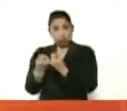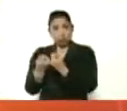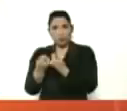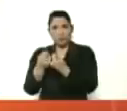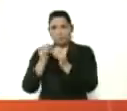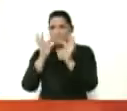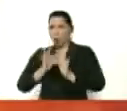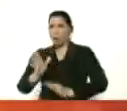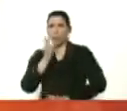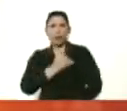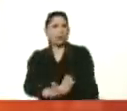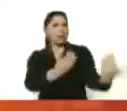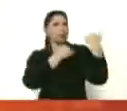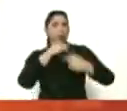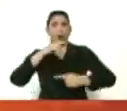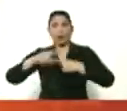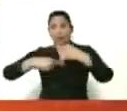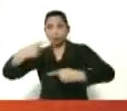manera irresponsable el